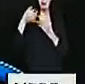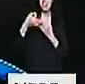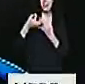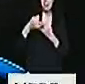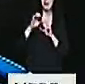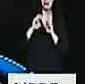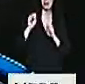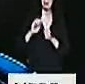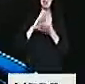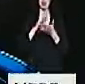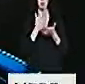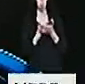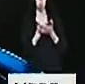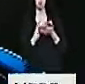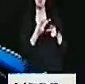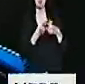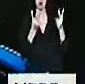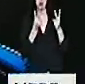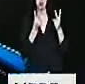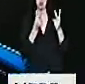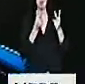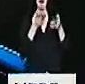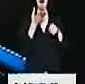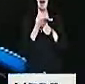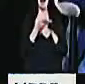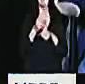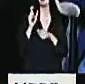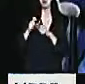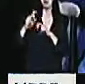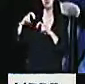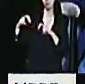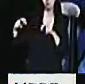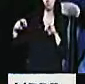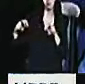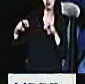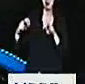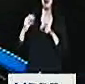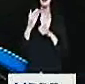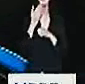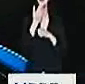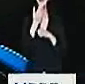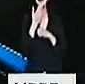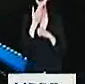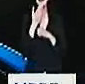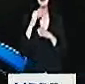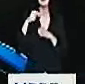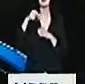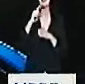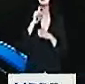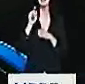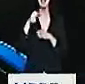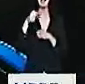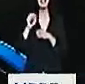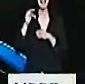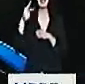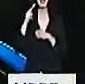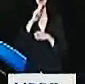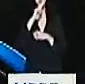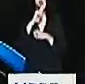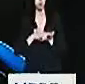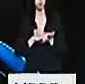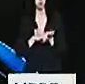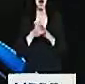eficiente también el sistema de salud, sobre todo desde el punto de vista público. Estamos junto a Alan, a Carolina, a May, y también estamos conectados con Natacha desde el extremo